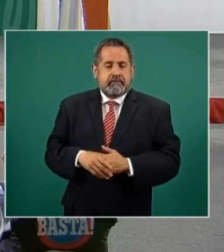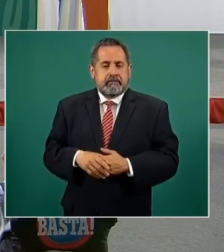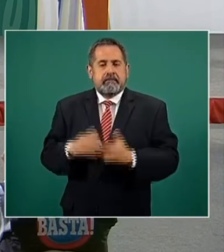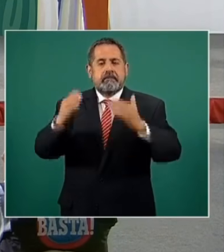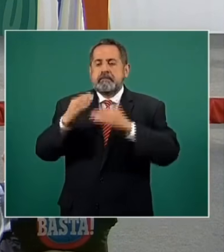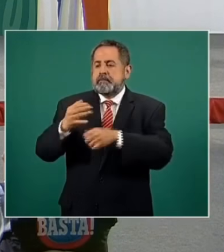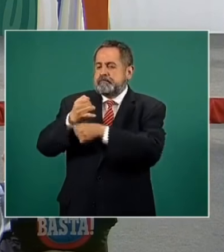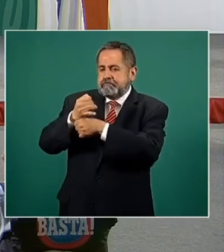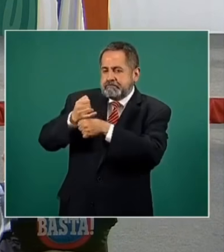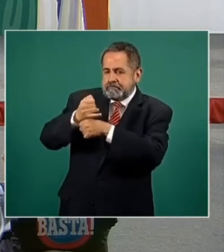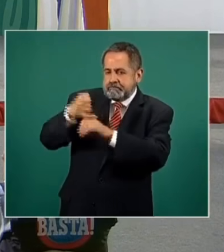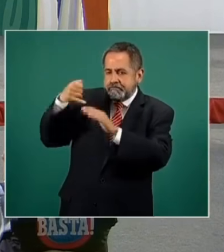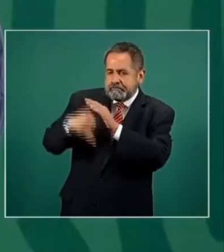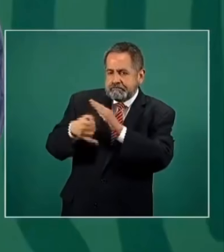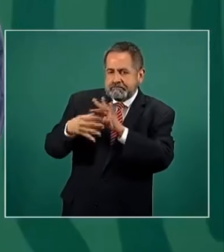investigador.